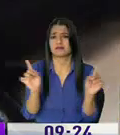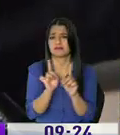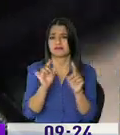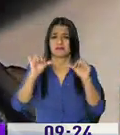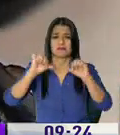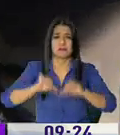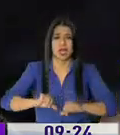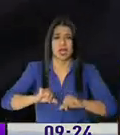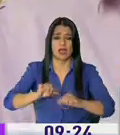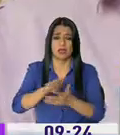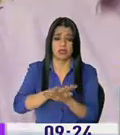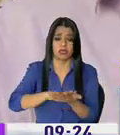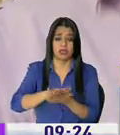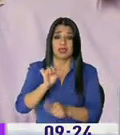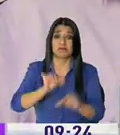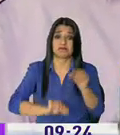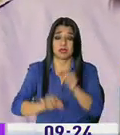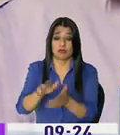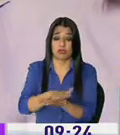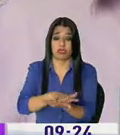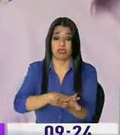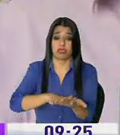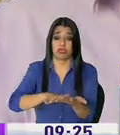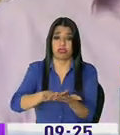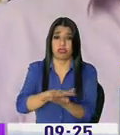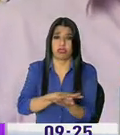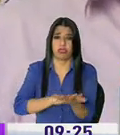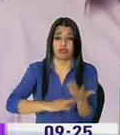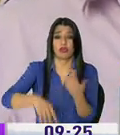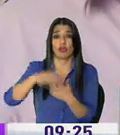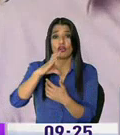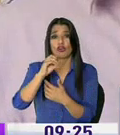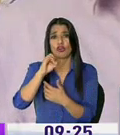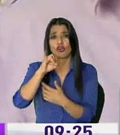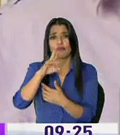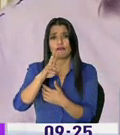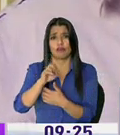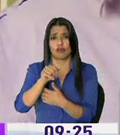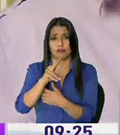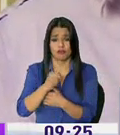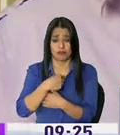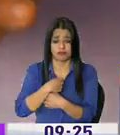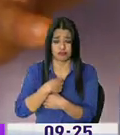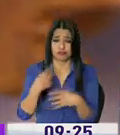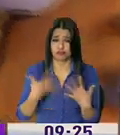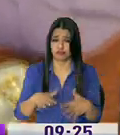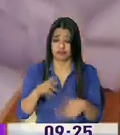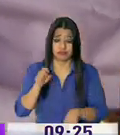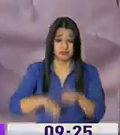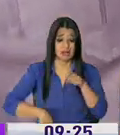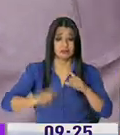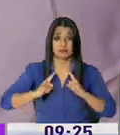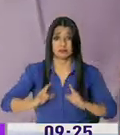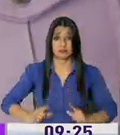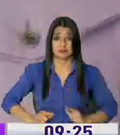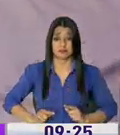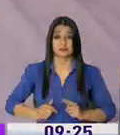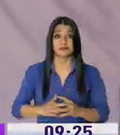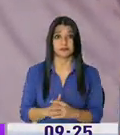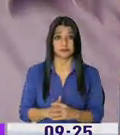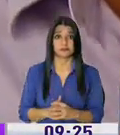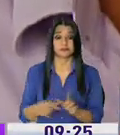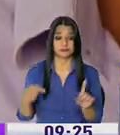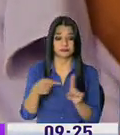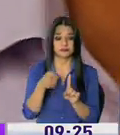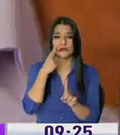la descomposición produce cloroformo, que afecta seriamente a la salud humana. El especialista, quien